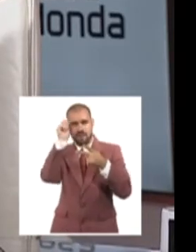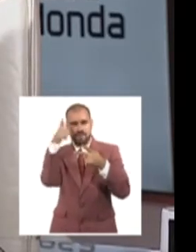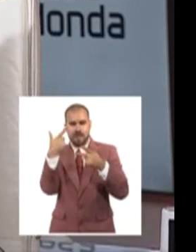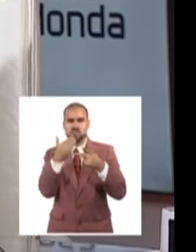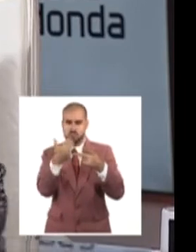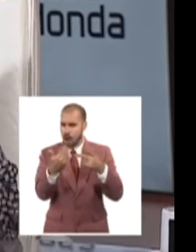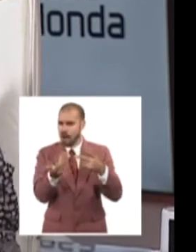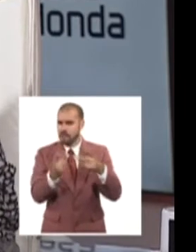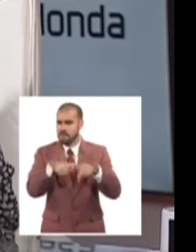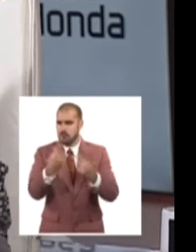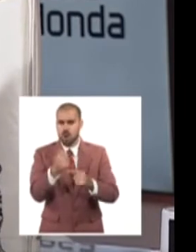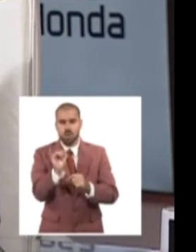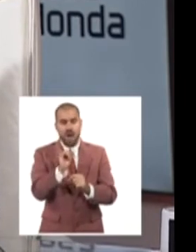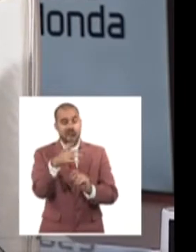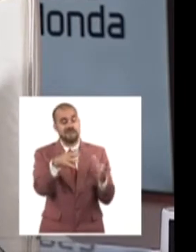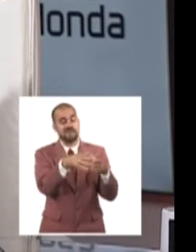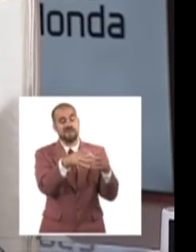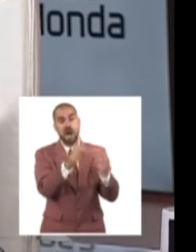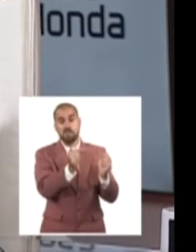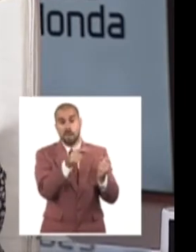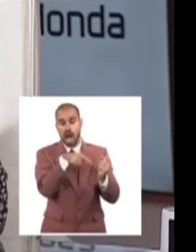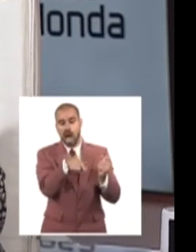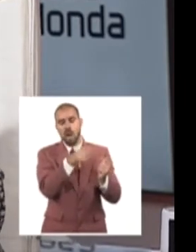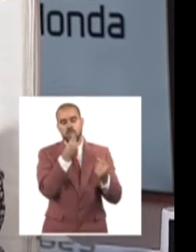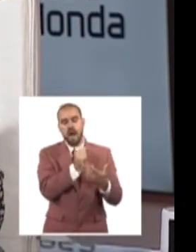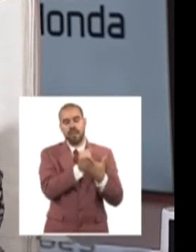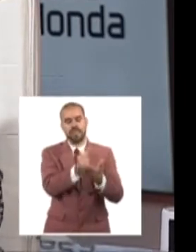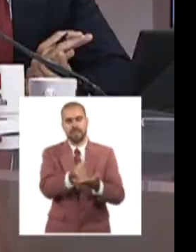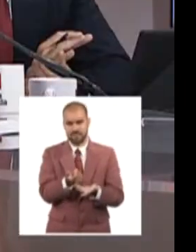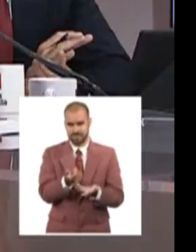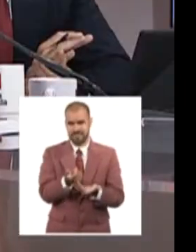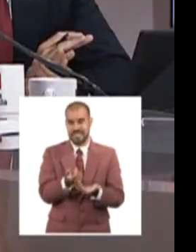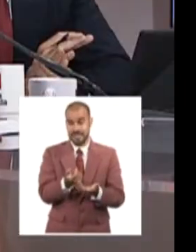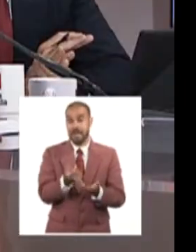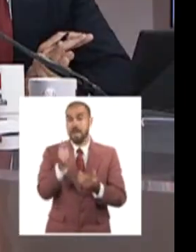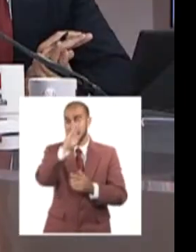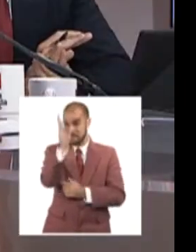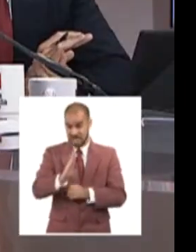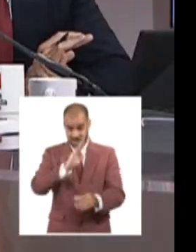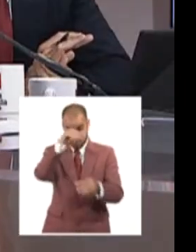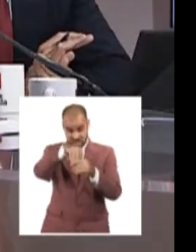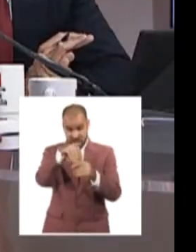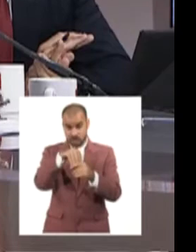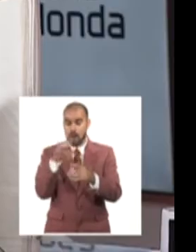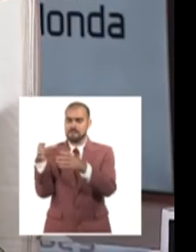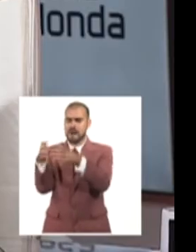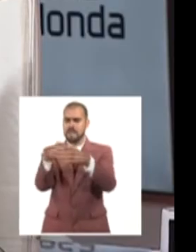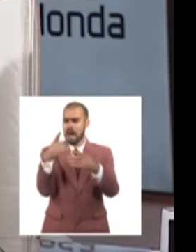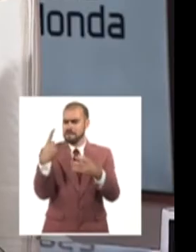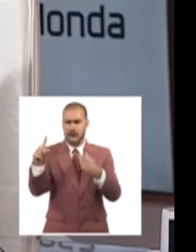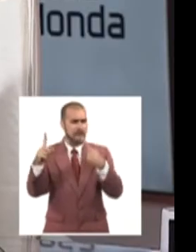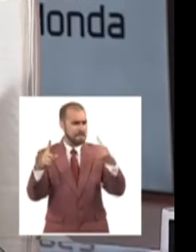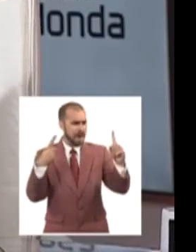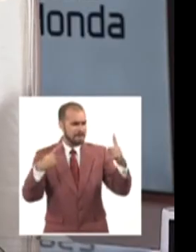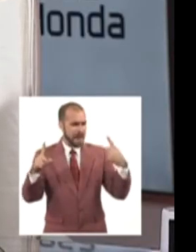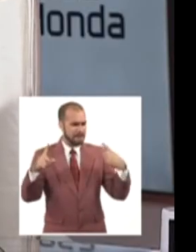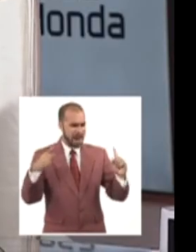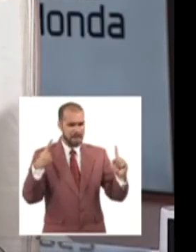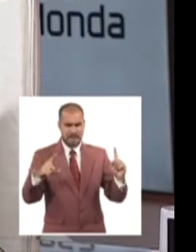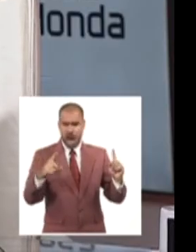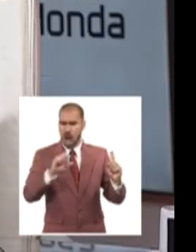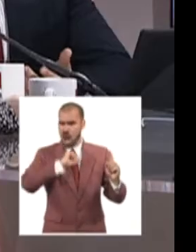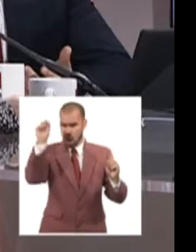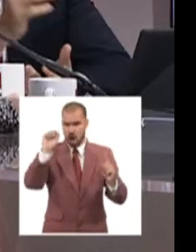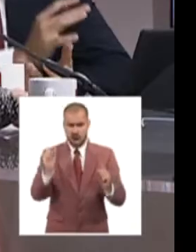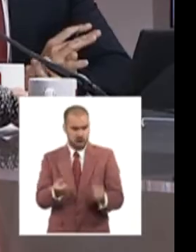también en brasil oliver son muy necesarias las alianzas ningún partido por sí solo hasta ahora ha logrado llegar al